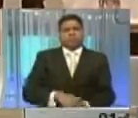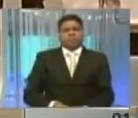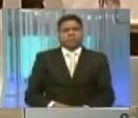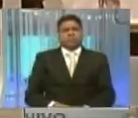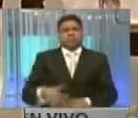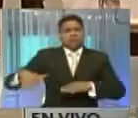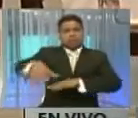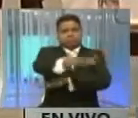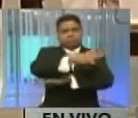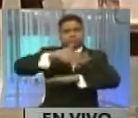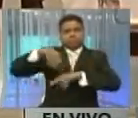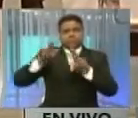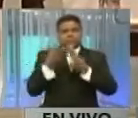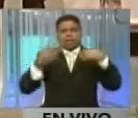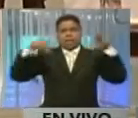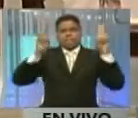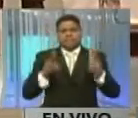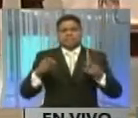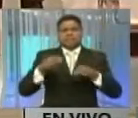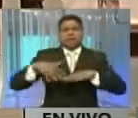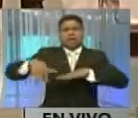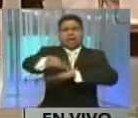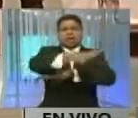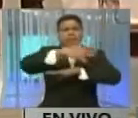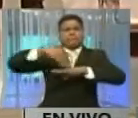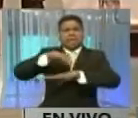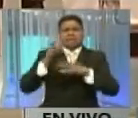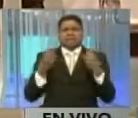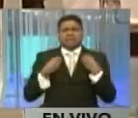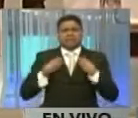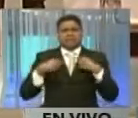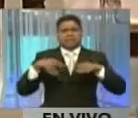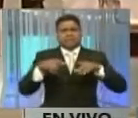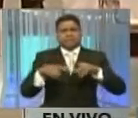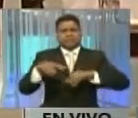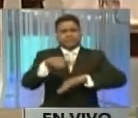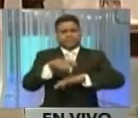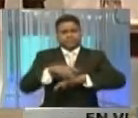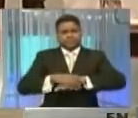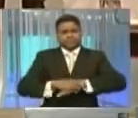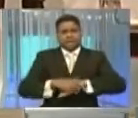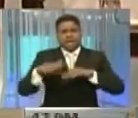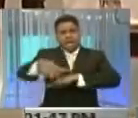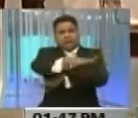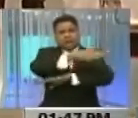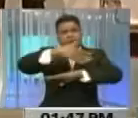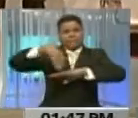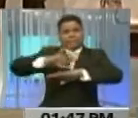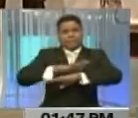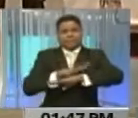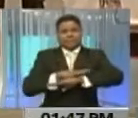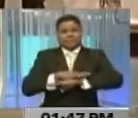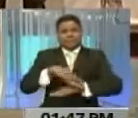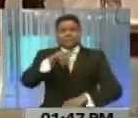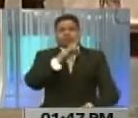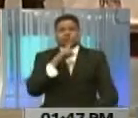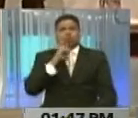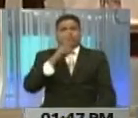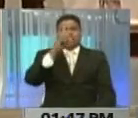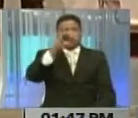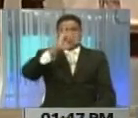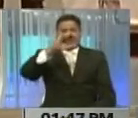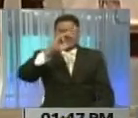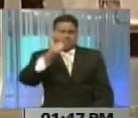Plaza de la Paz, la Plaza de la Vida, la Plaza del Encuentro, que es la Plaza Diego Ibarra, se convierte desde el día 3 de